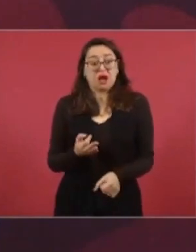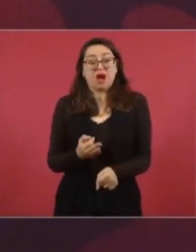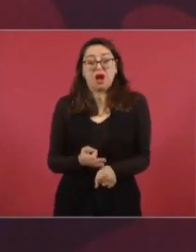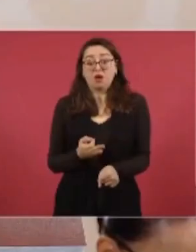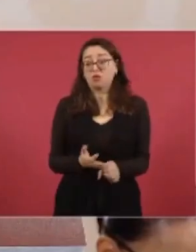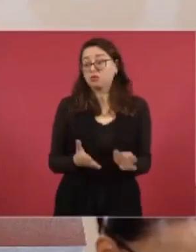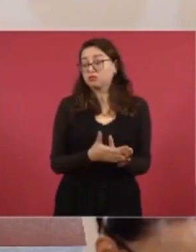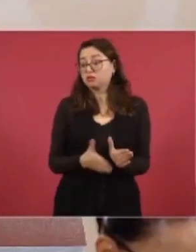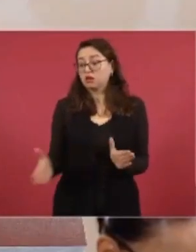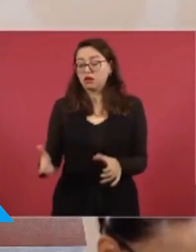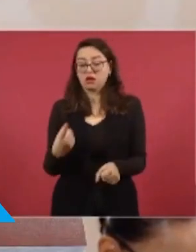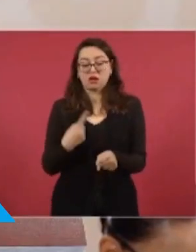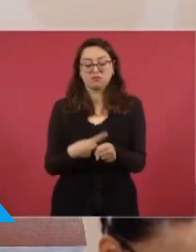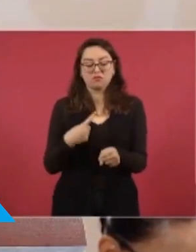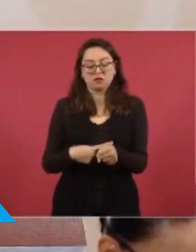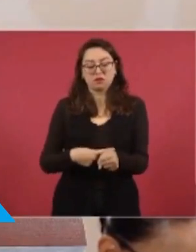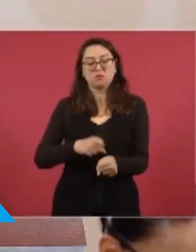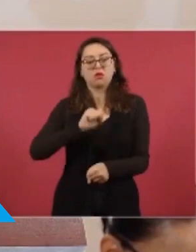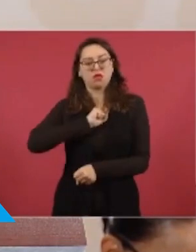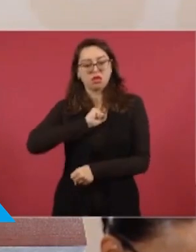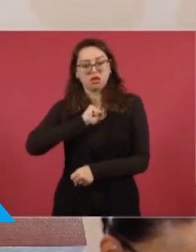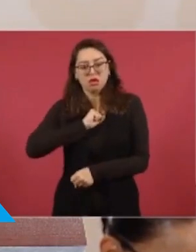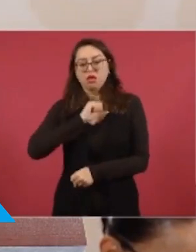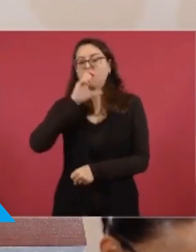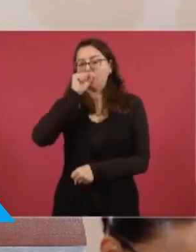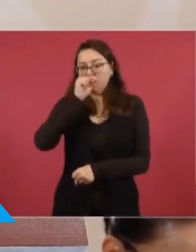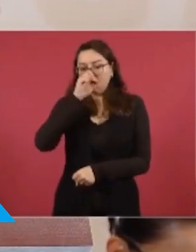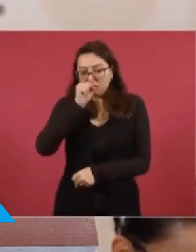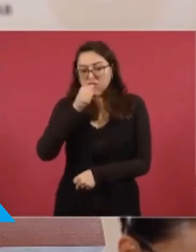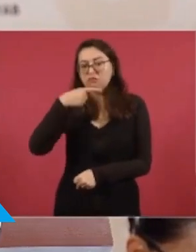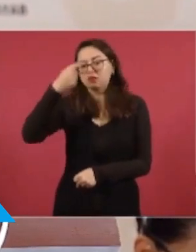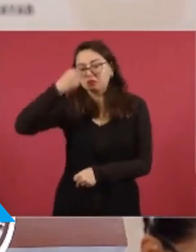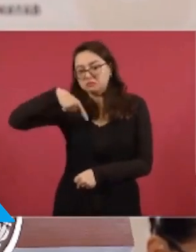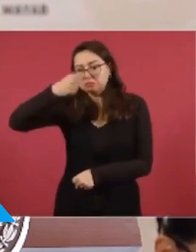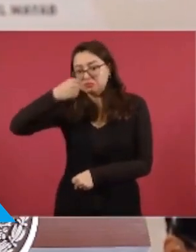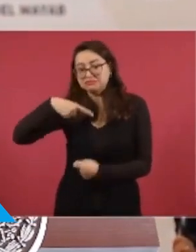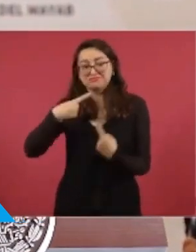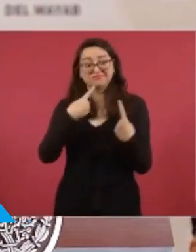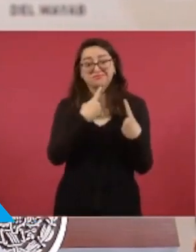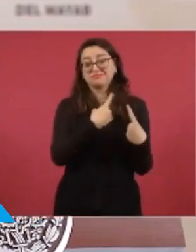respiratorias en estos tiempos,